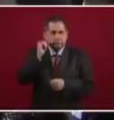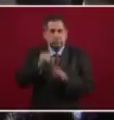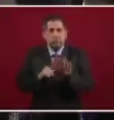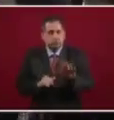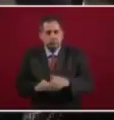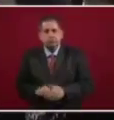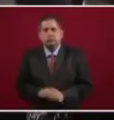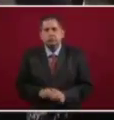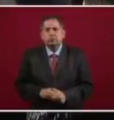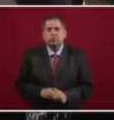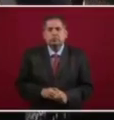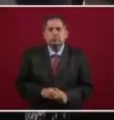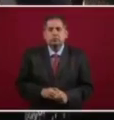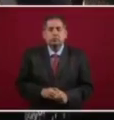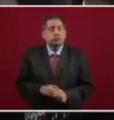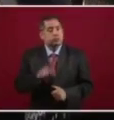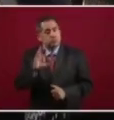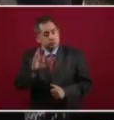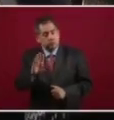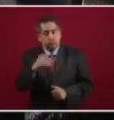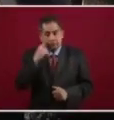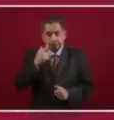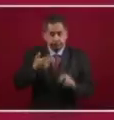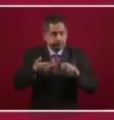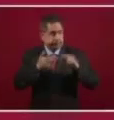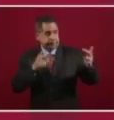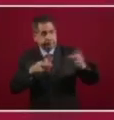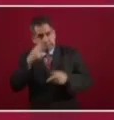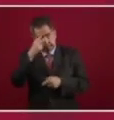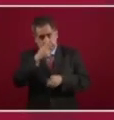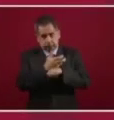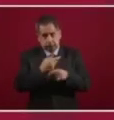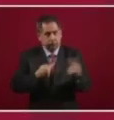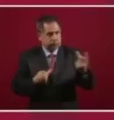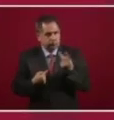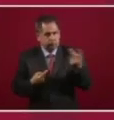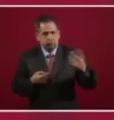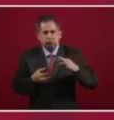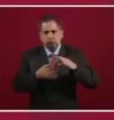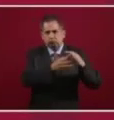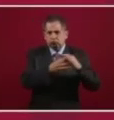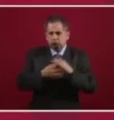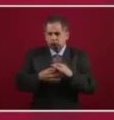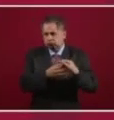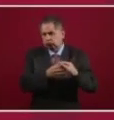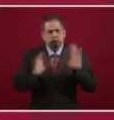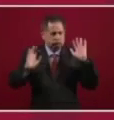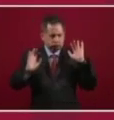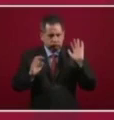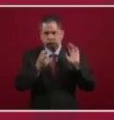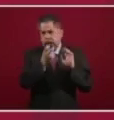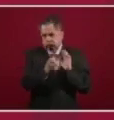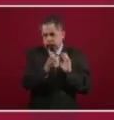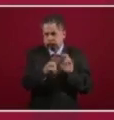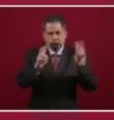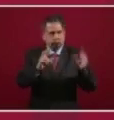relaciones entre México y Estados Unidos hay cooperación. Este es uno de